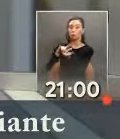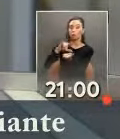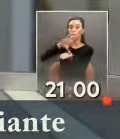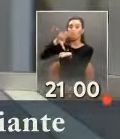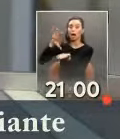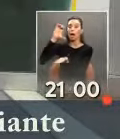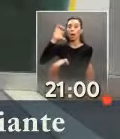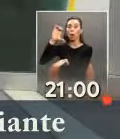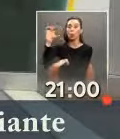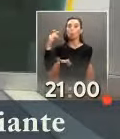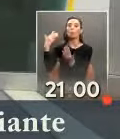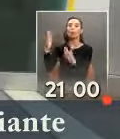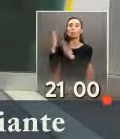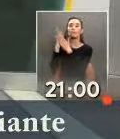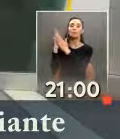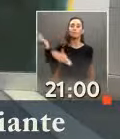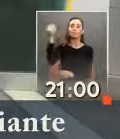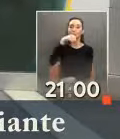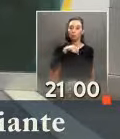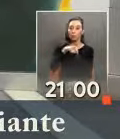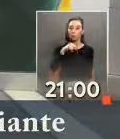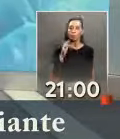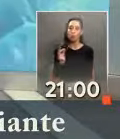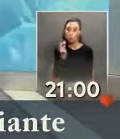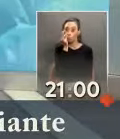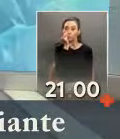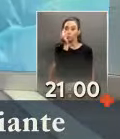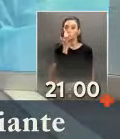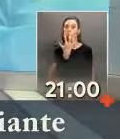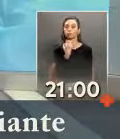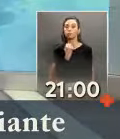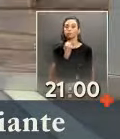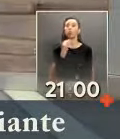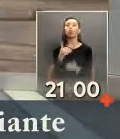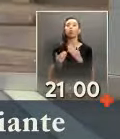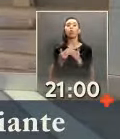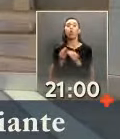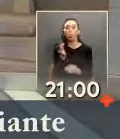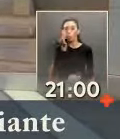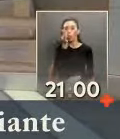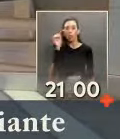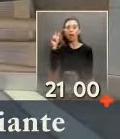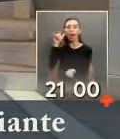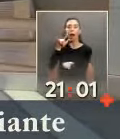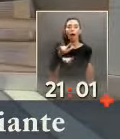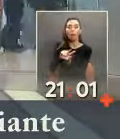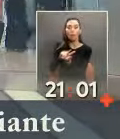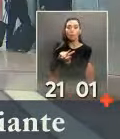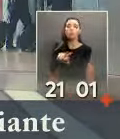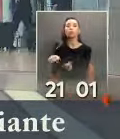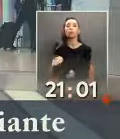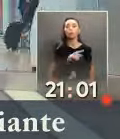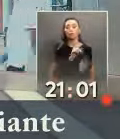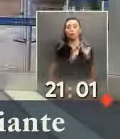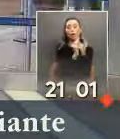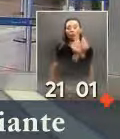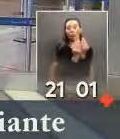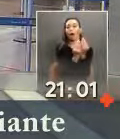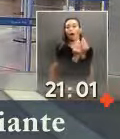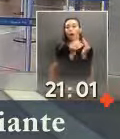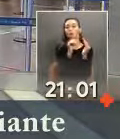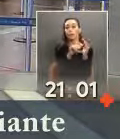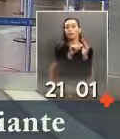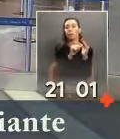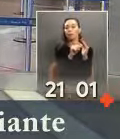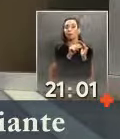estudios y que fue detectado gracias a un test de PCR en el aeropuerto. La persona se encuentra aislada y las autoridades están